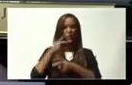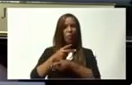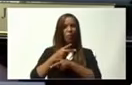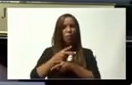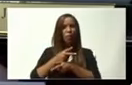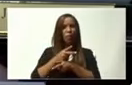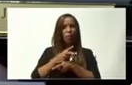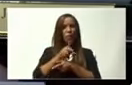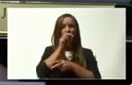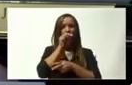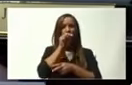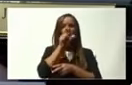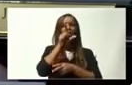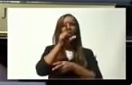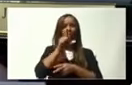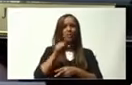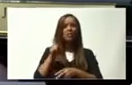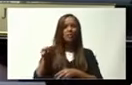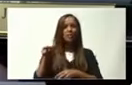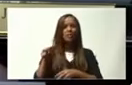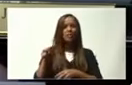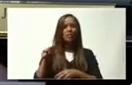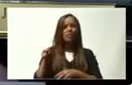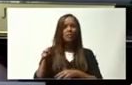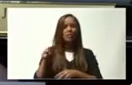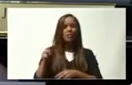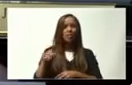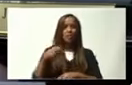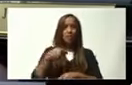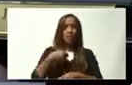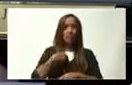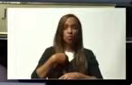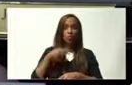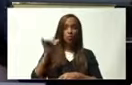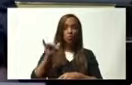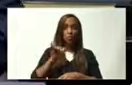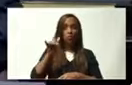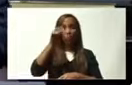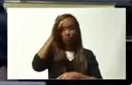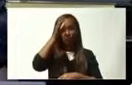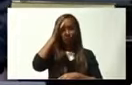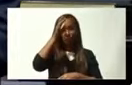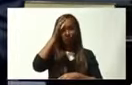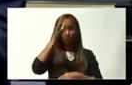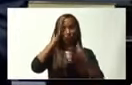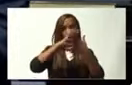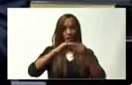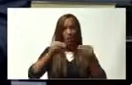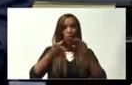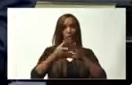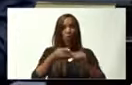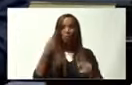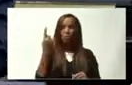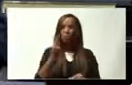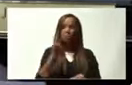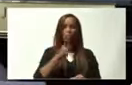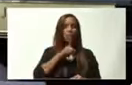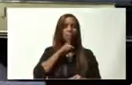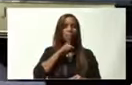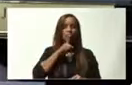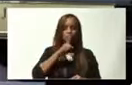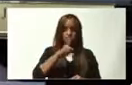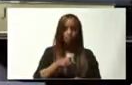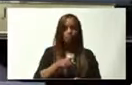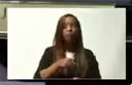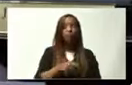duras, pero la verdad. Como este tema a mí me inquietó, en la maestría